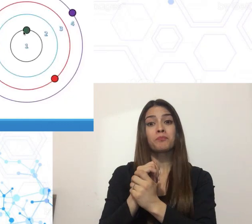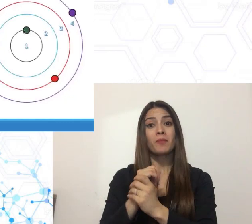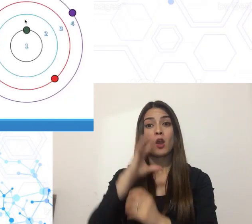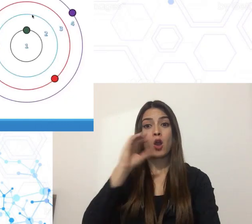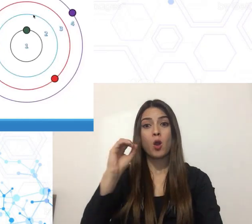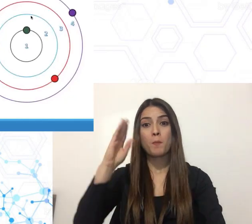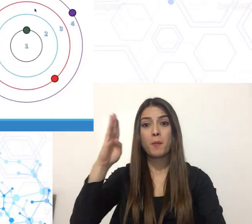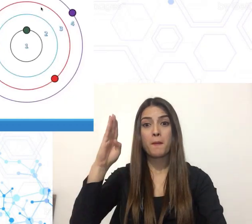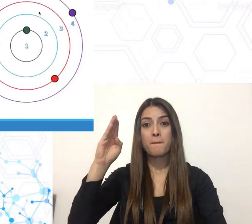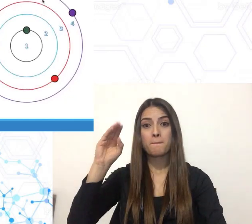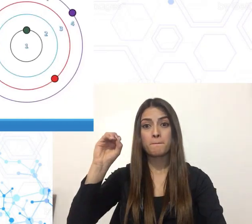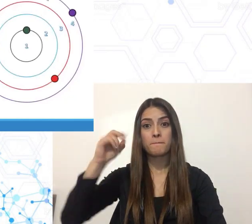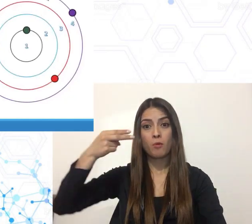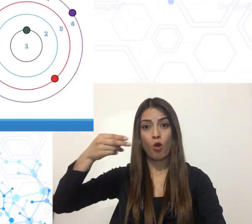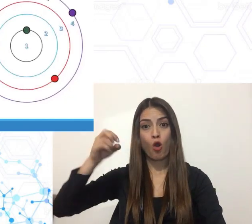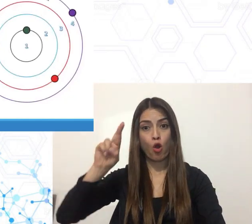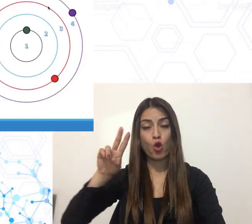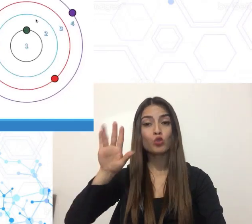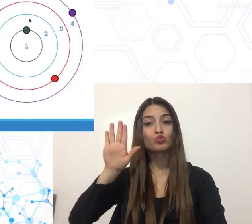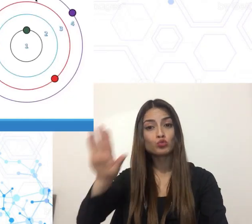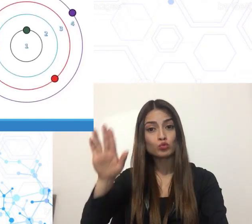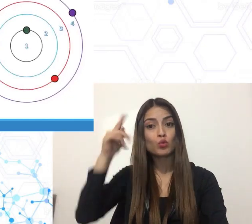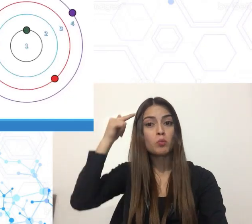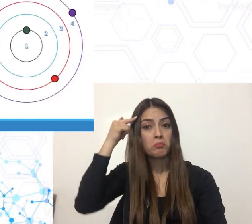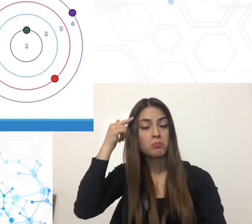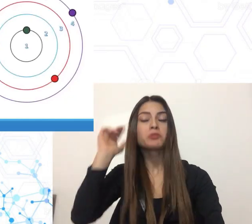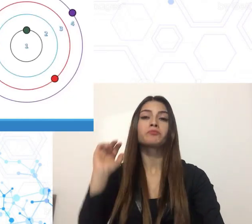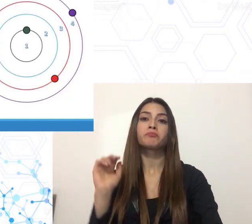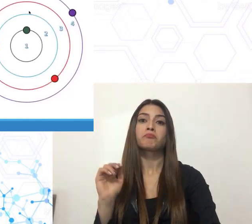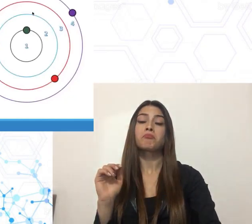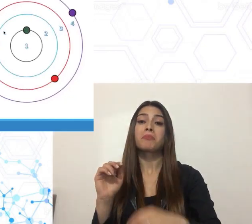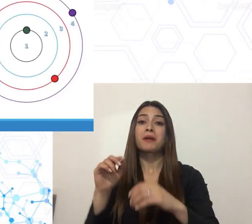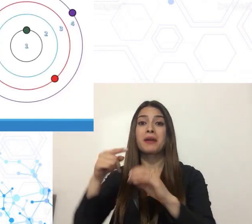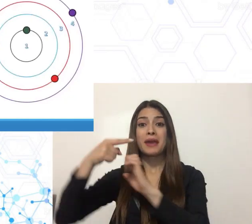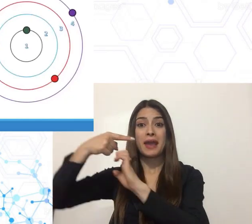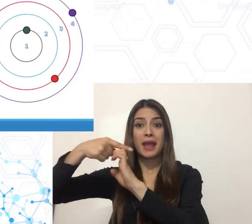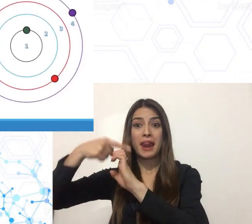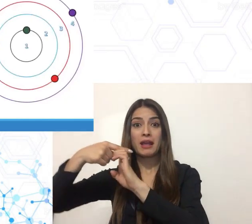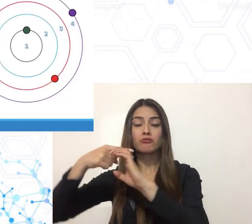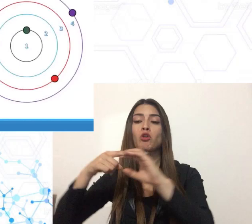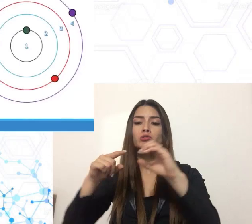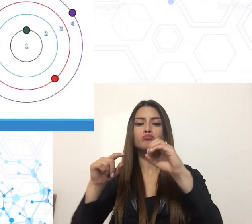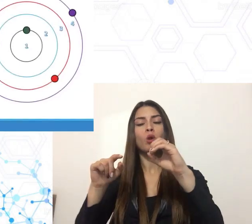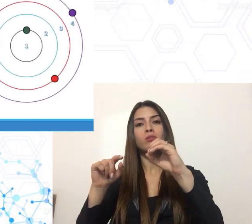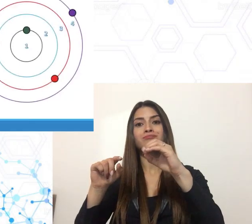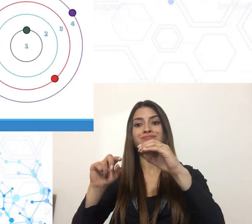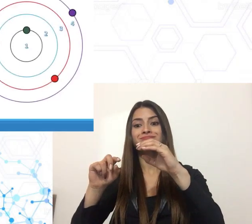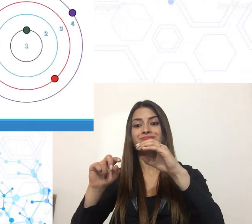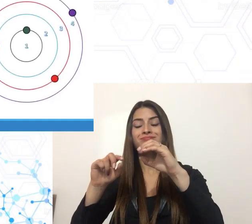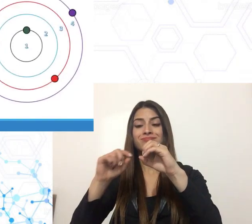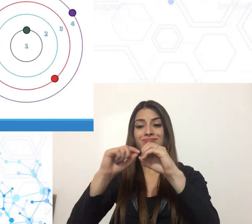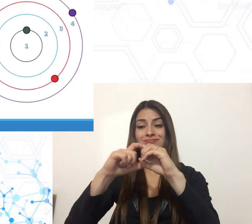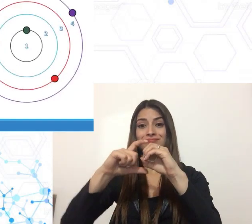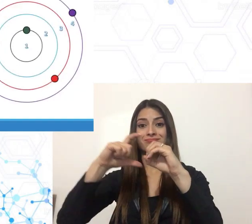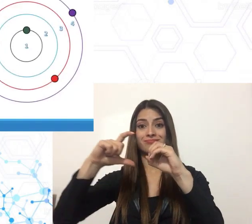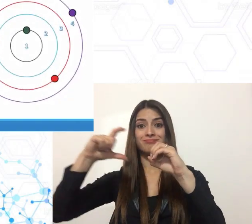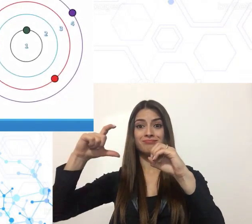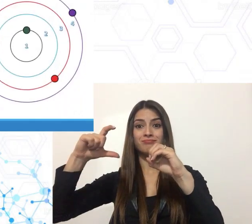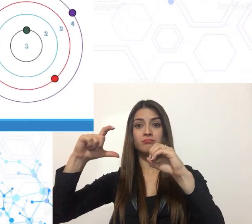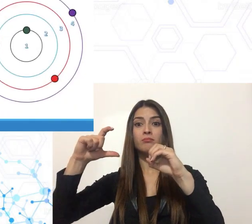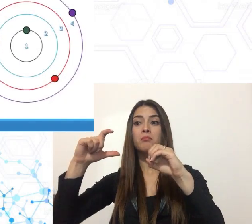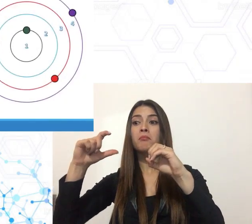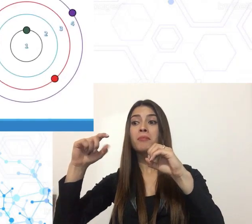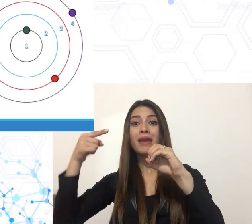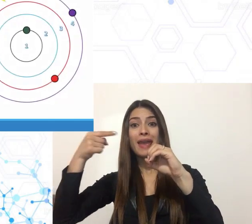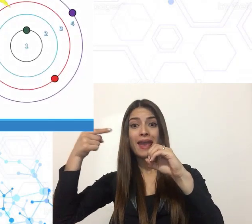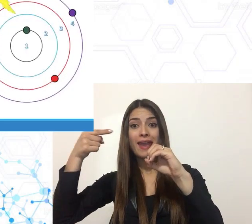saltar de adentro hacia afuera, absorbiendo energía, o de afuera hacia adentro y liberaban